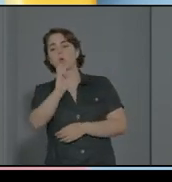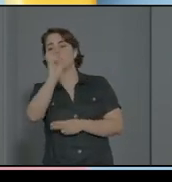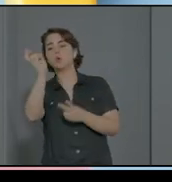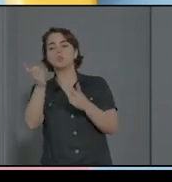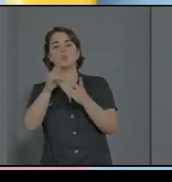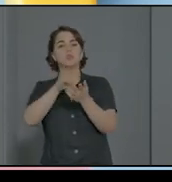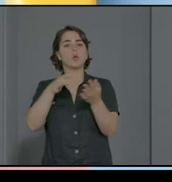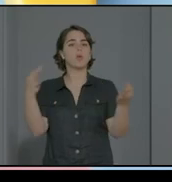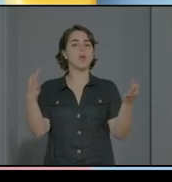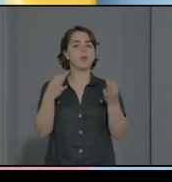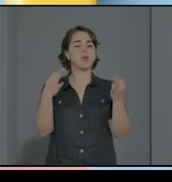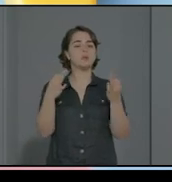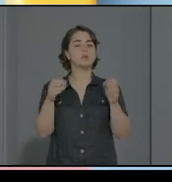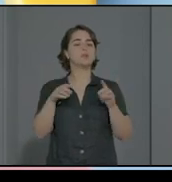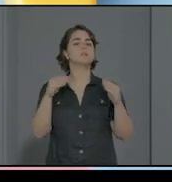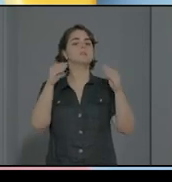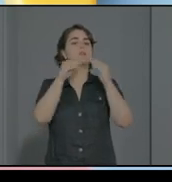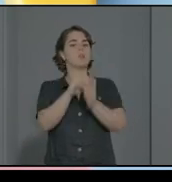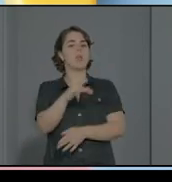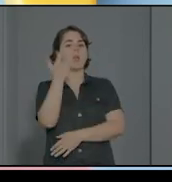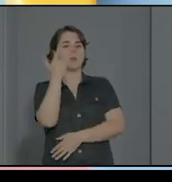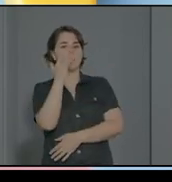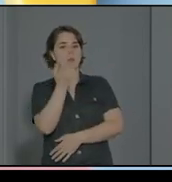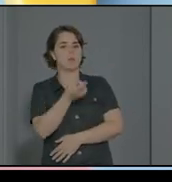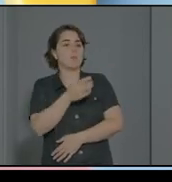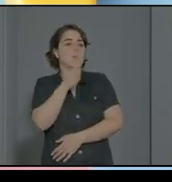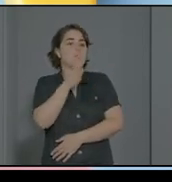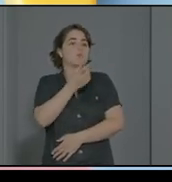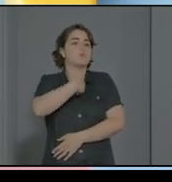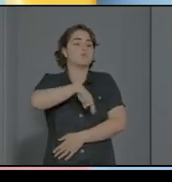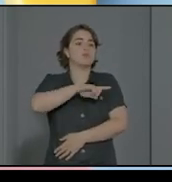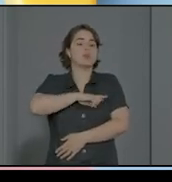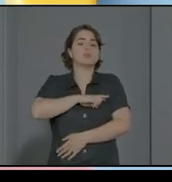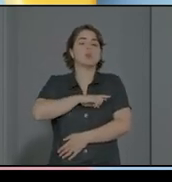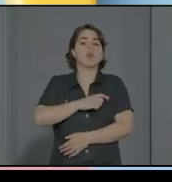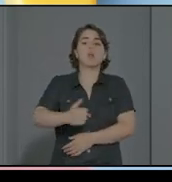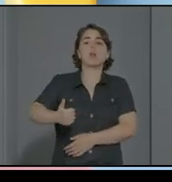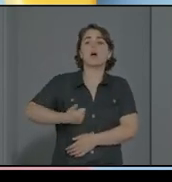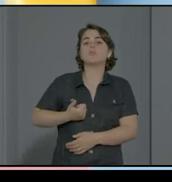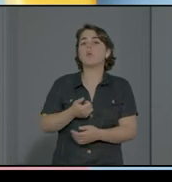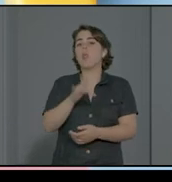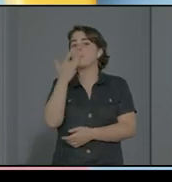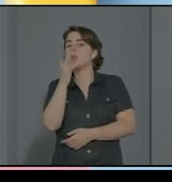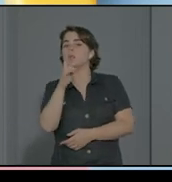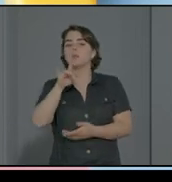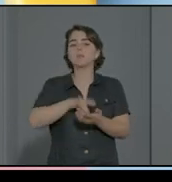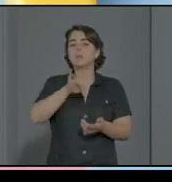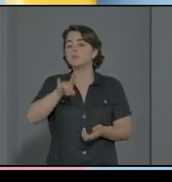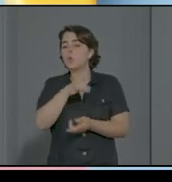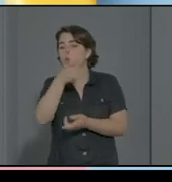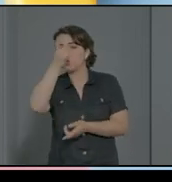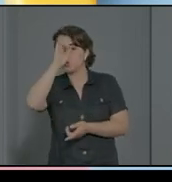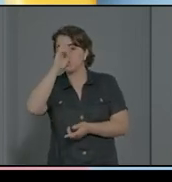sincronía amarilla que no sabemos bien por qué, a veces puede ser amarilla, a veces no. Así que lo que hacemos cuando vemos este resultado es